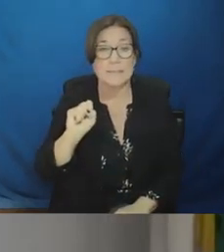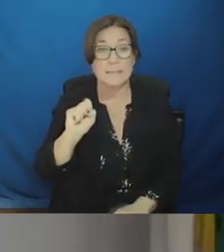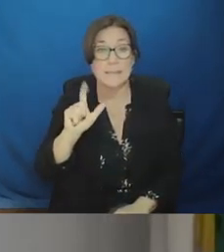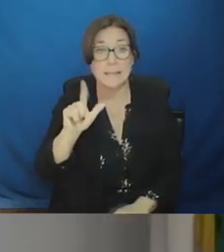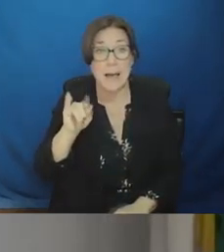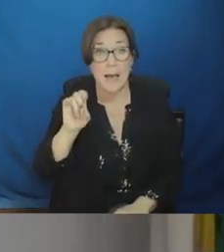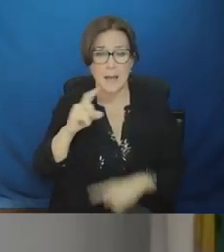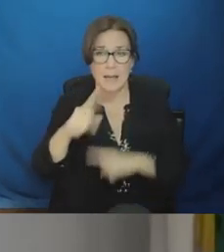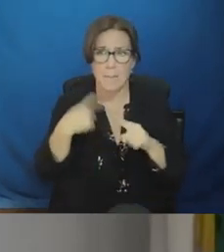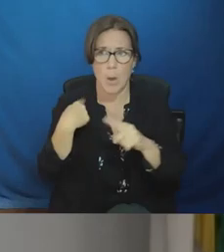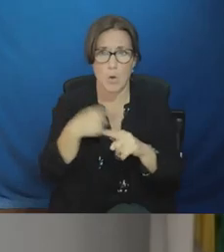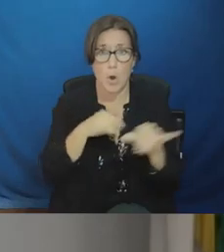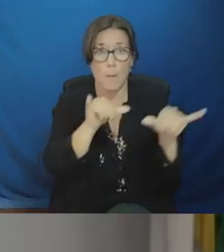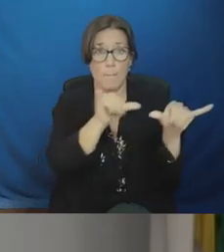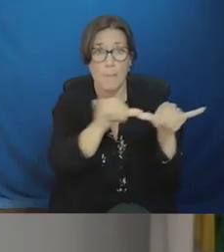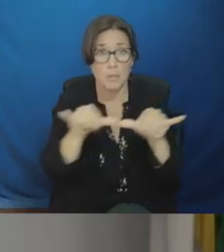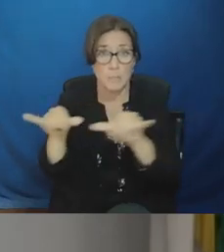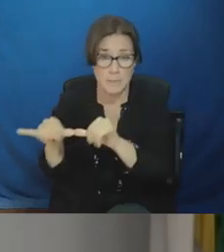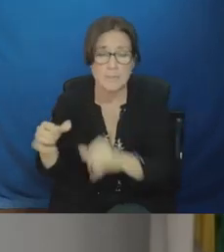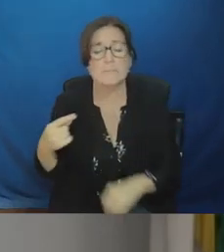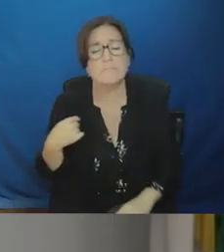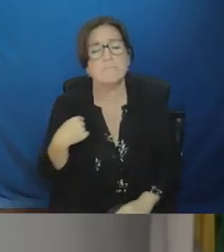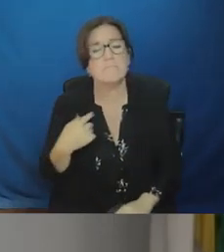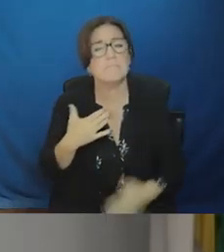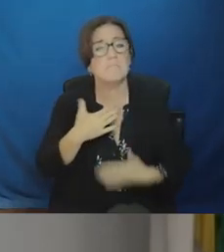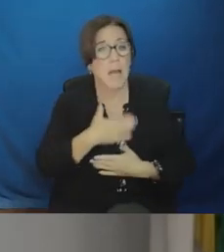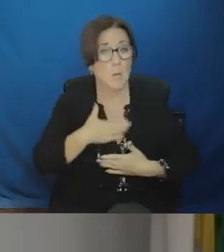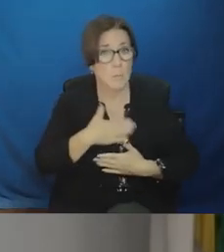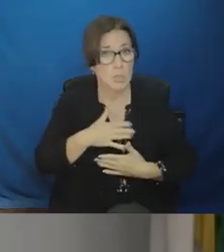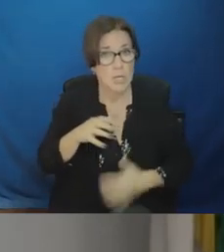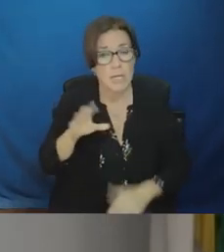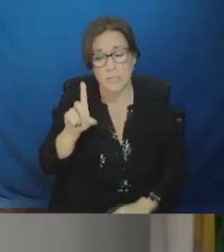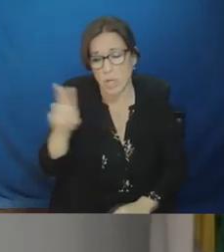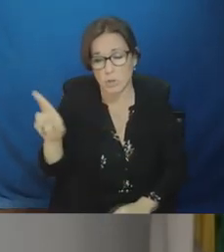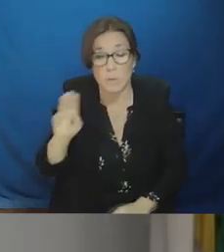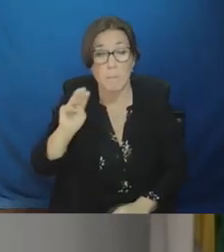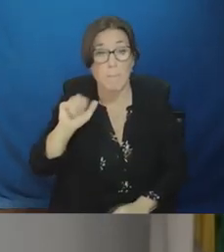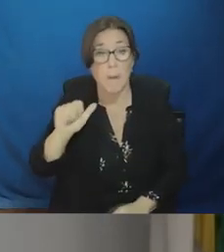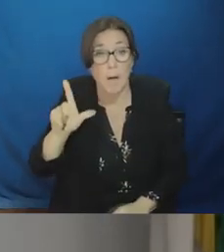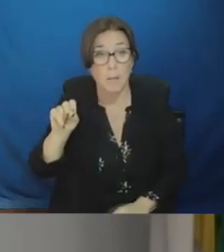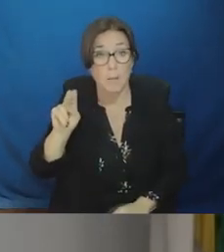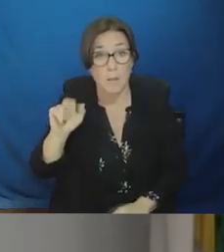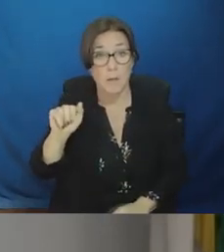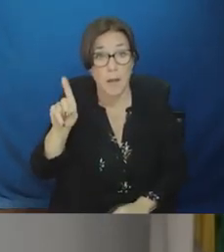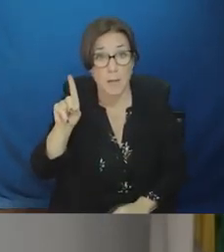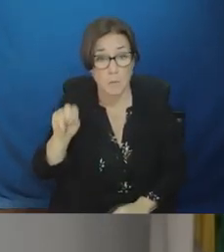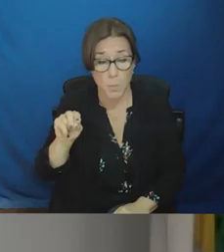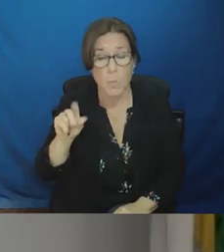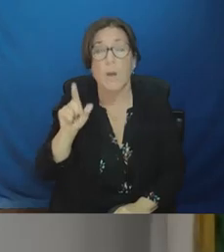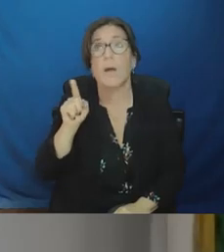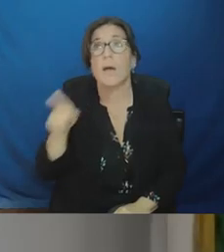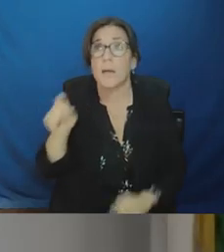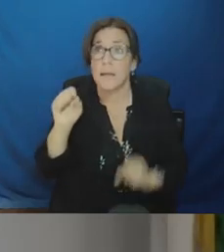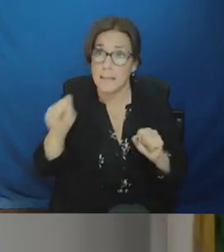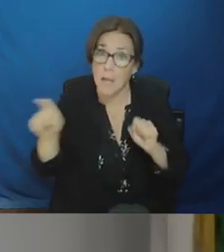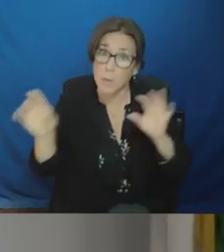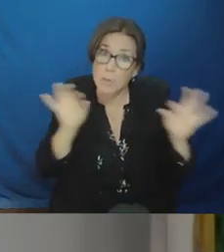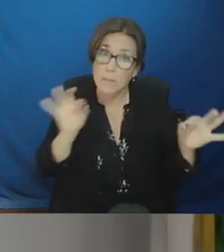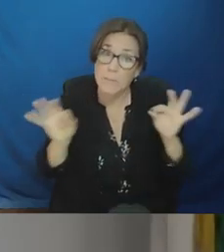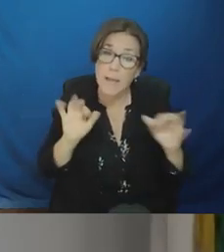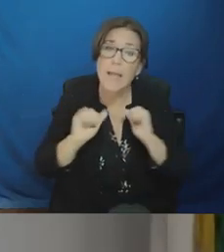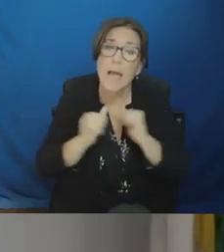muchísimas gracias por este informe y la diapositiva sobre cómo vamos a medir esto agradezco a la